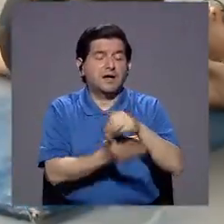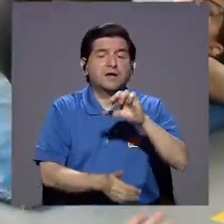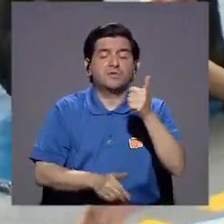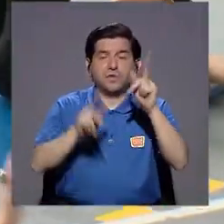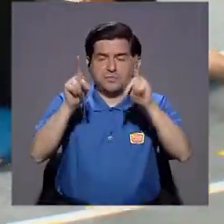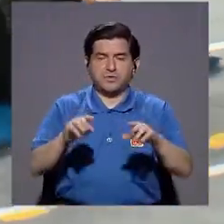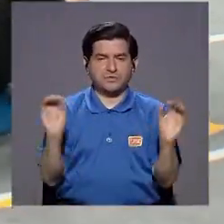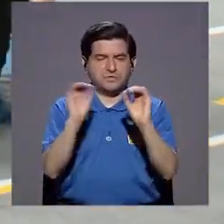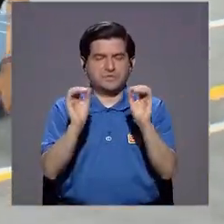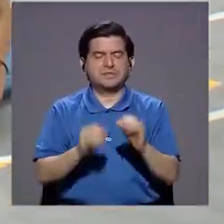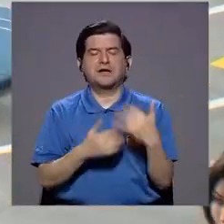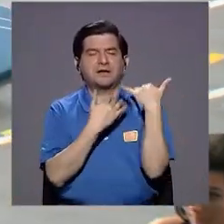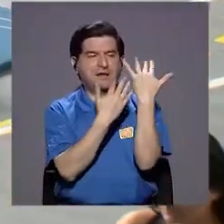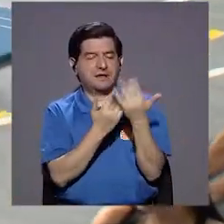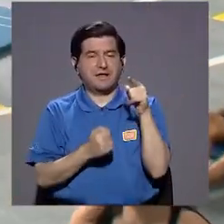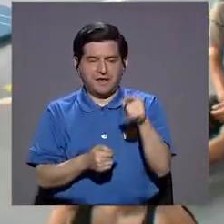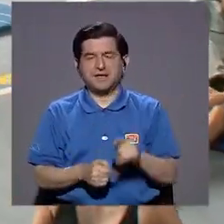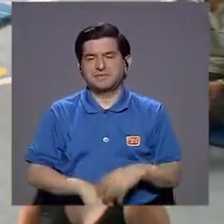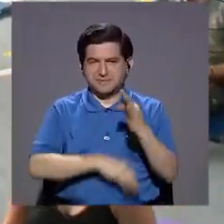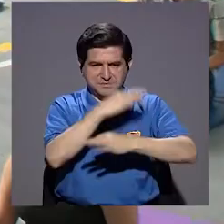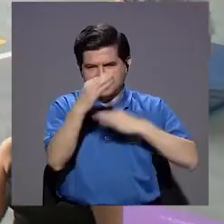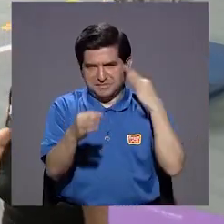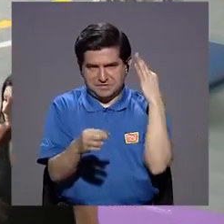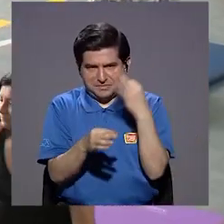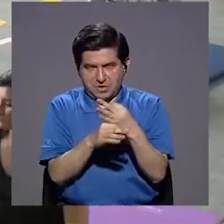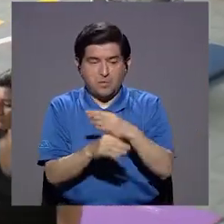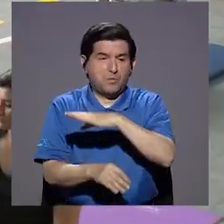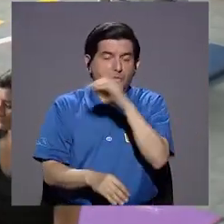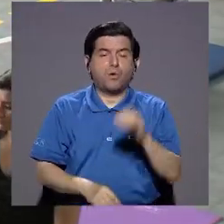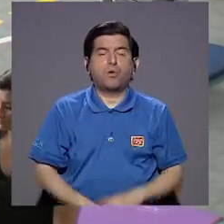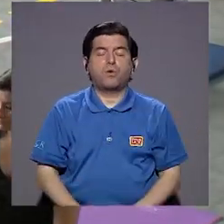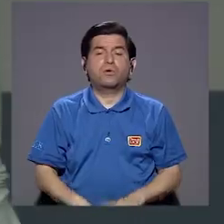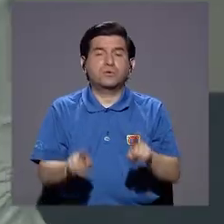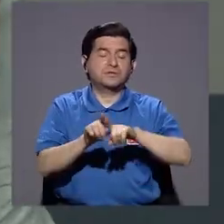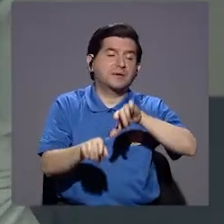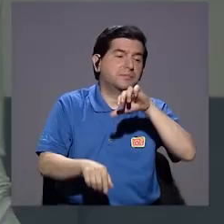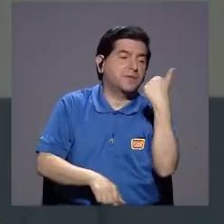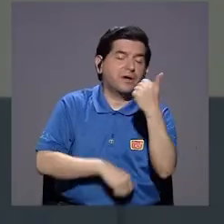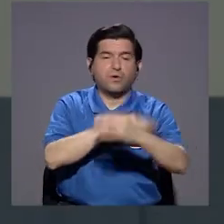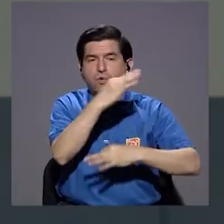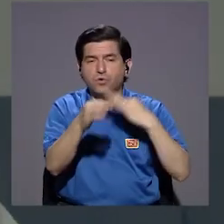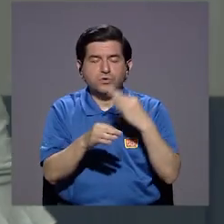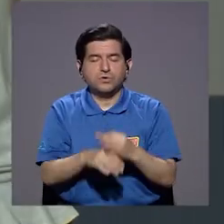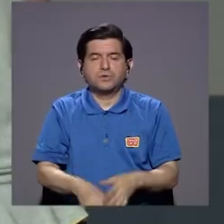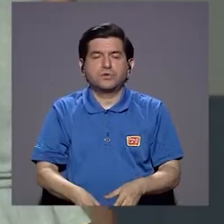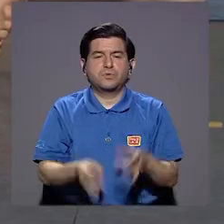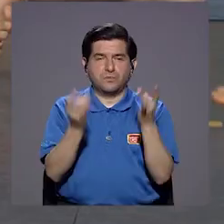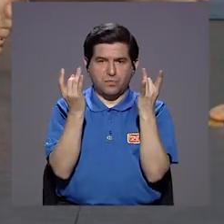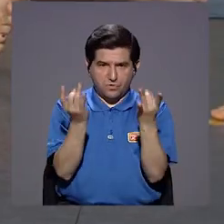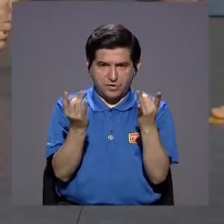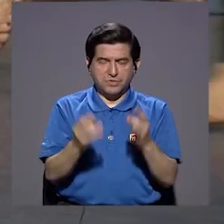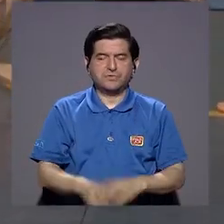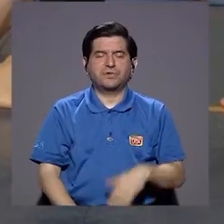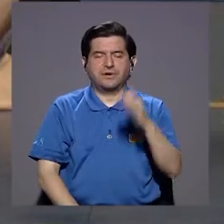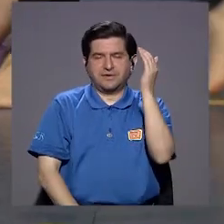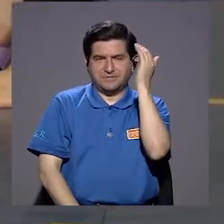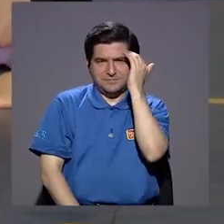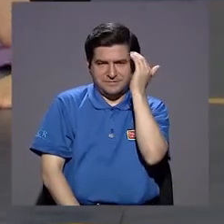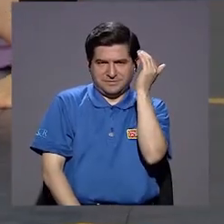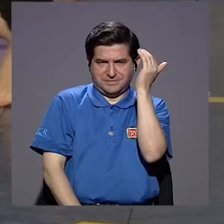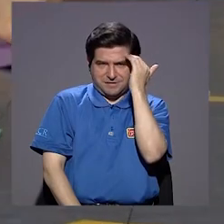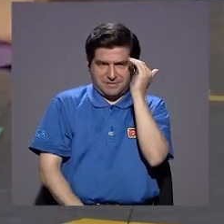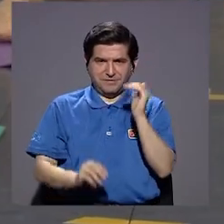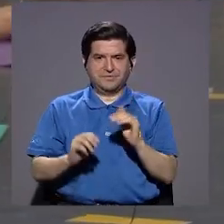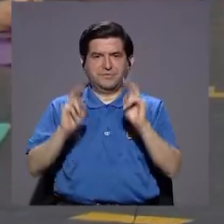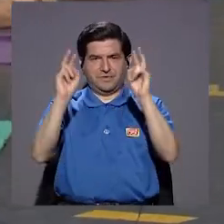los demás sin esperar nada a cambio, eso es como karma yoga. O el jnana yoga, que es el yoga de la